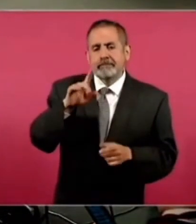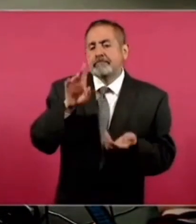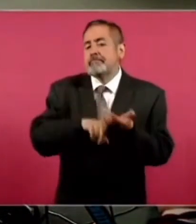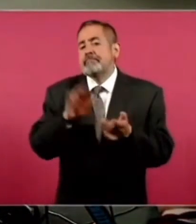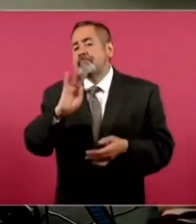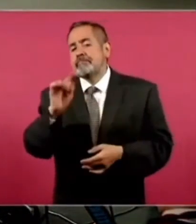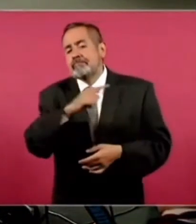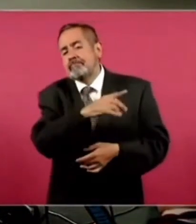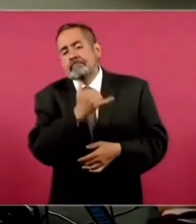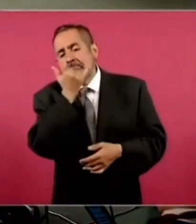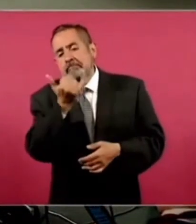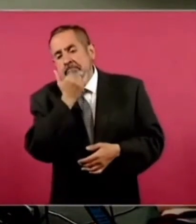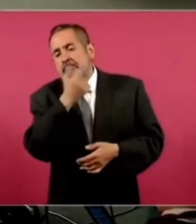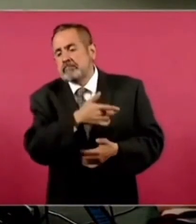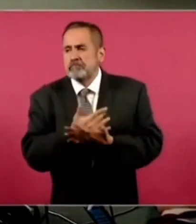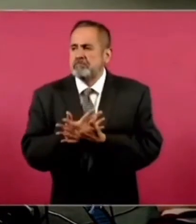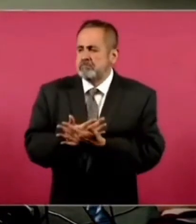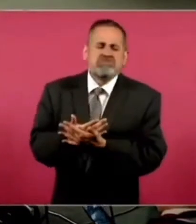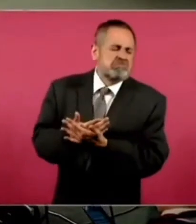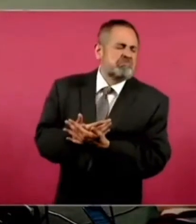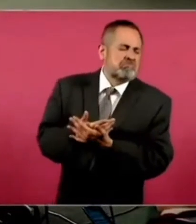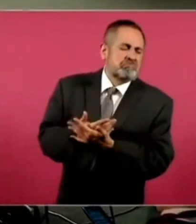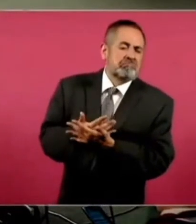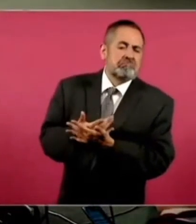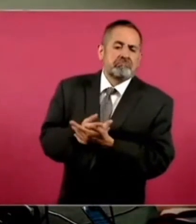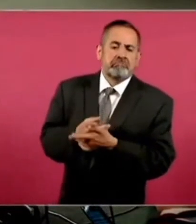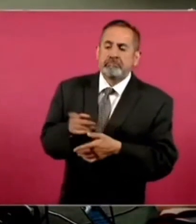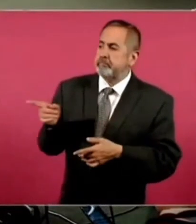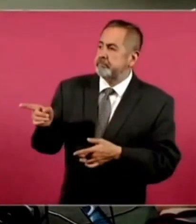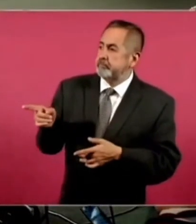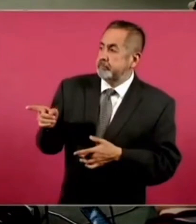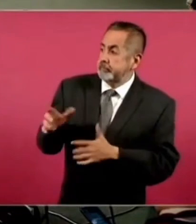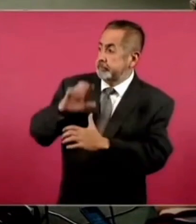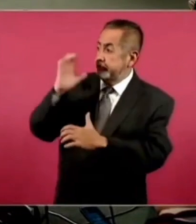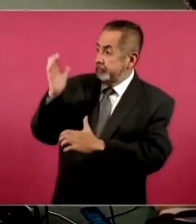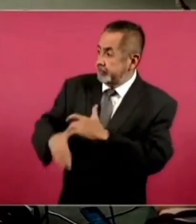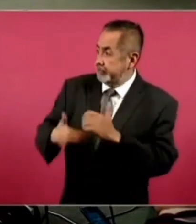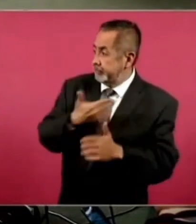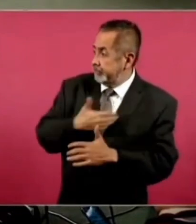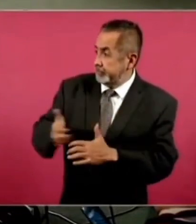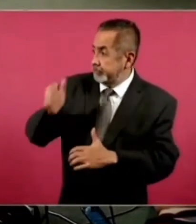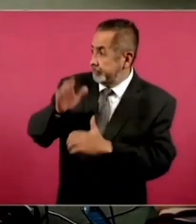equivocadamente está esperando que yo me vaya,